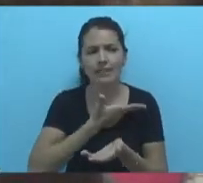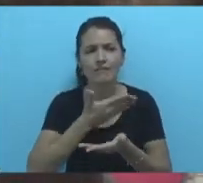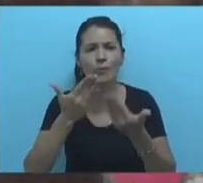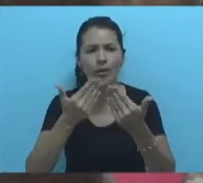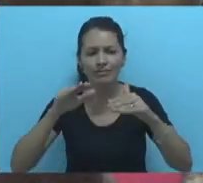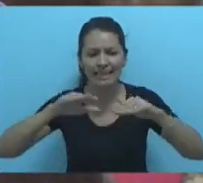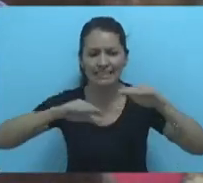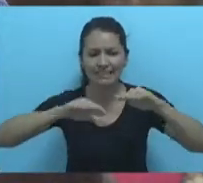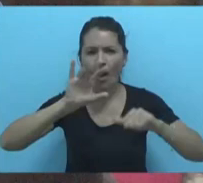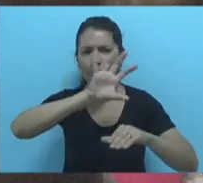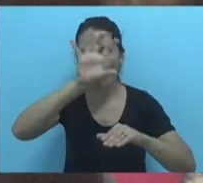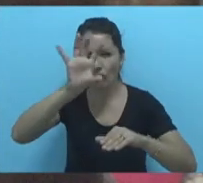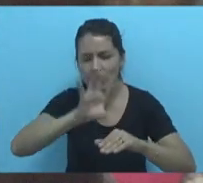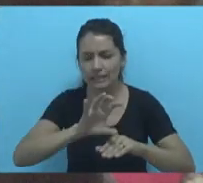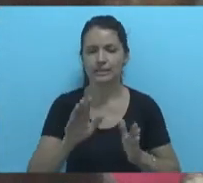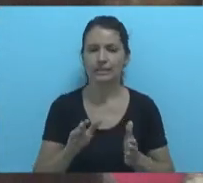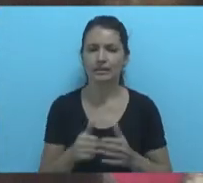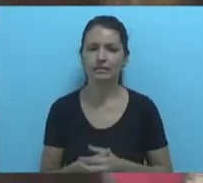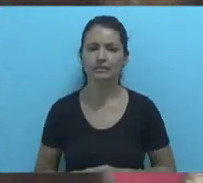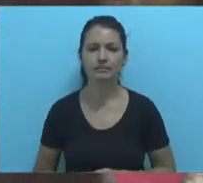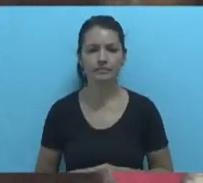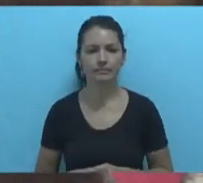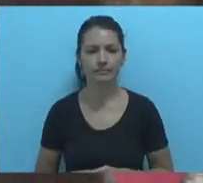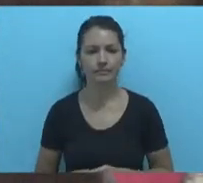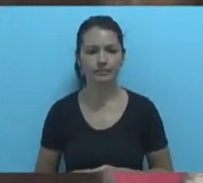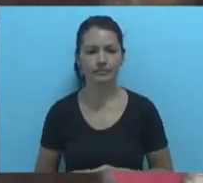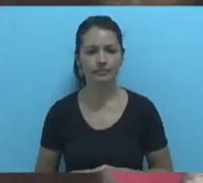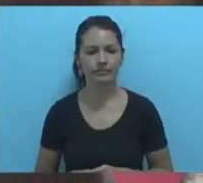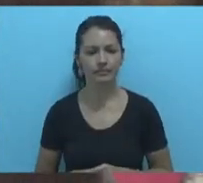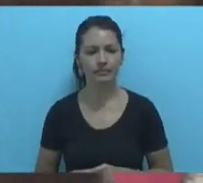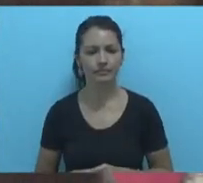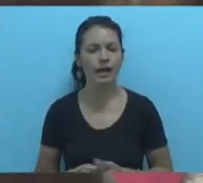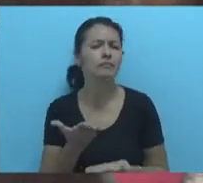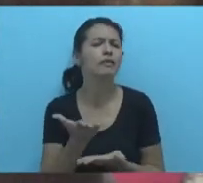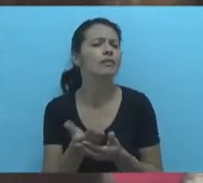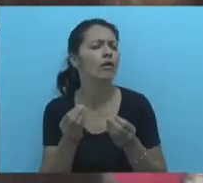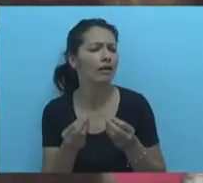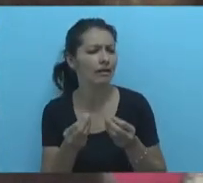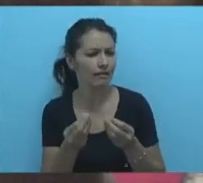al gobierno de la provincia de Santa Fe a través de sus máximas autoridades,